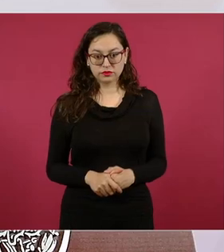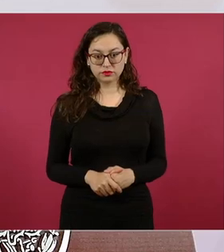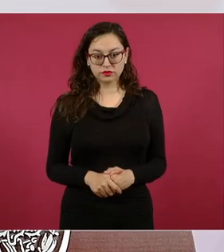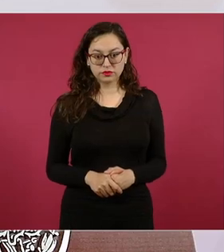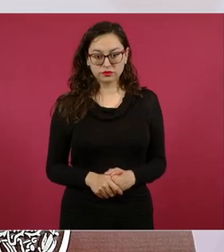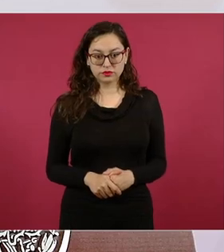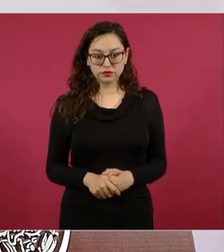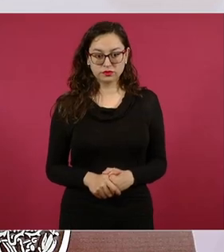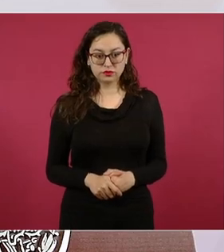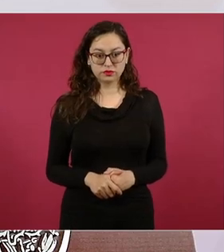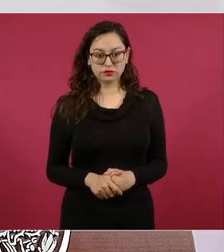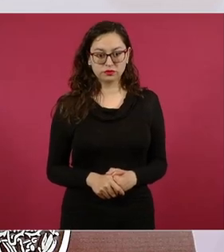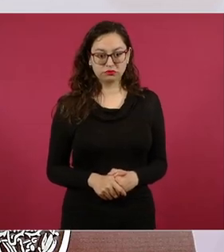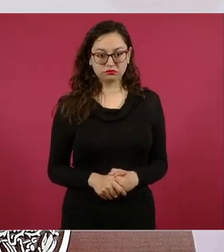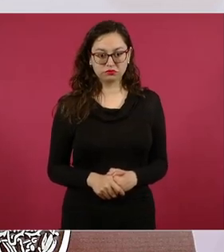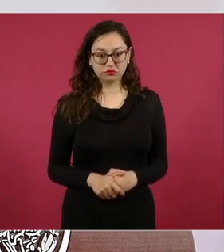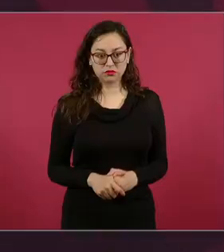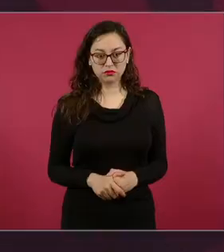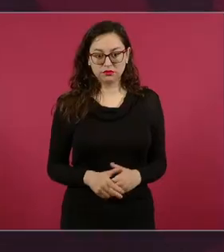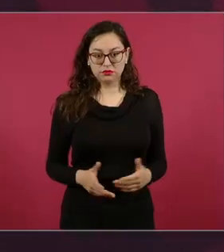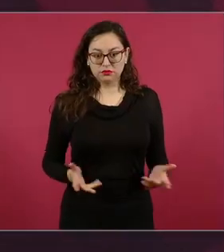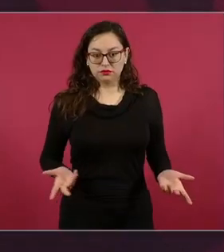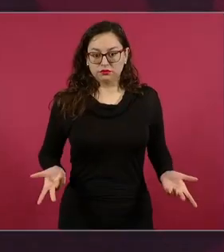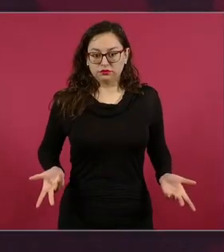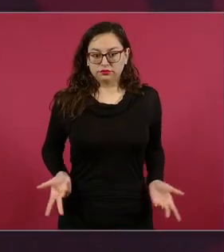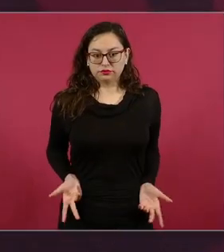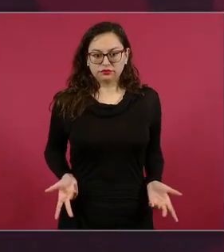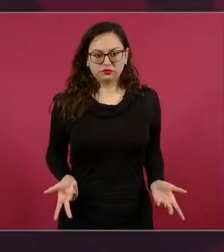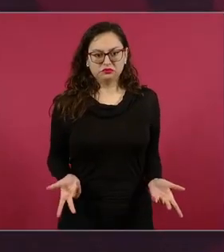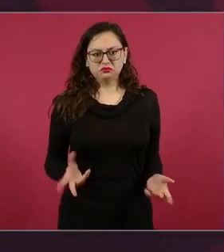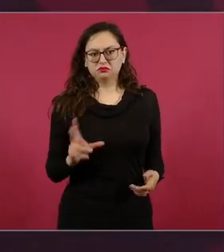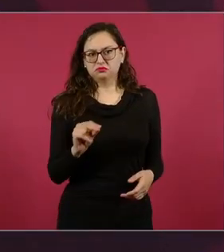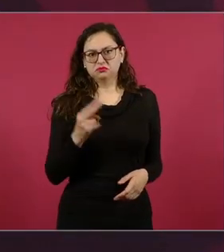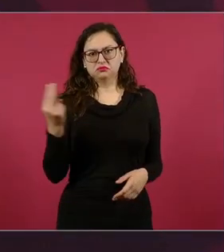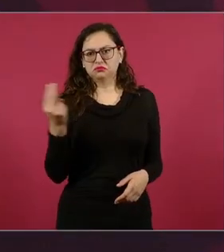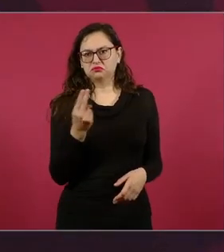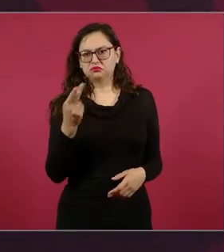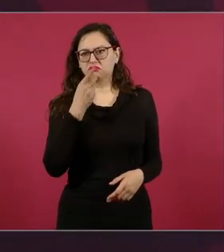a autorizar ningún contrato de publicidad o no te vamos